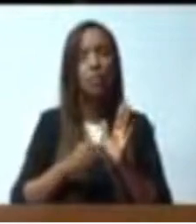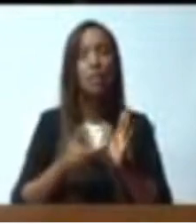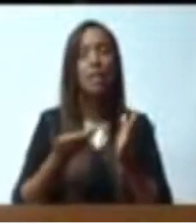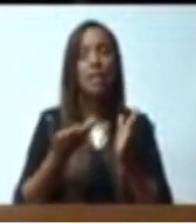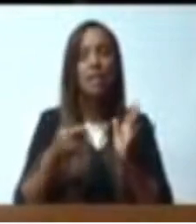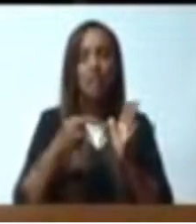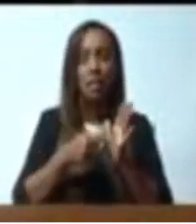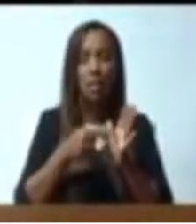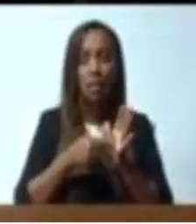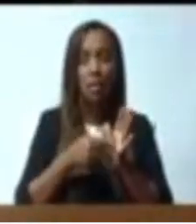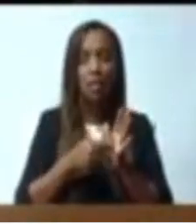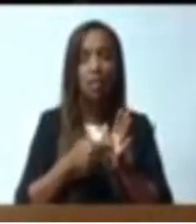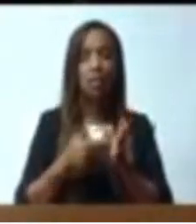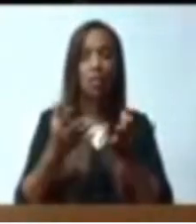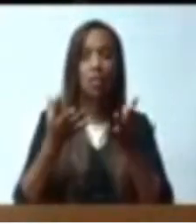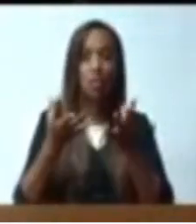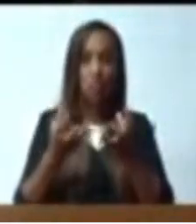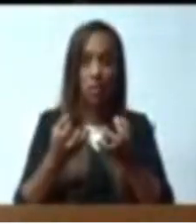Luis Abinader.